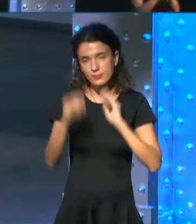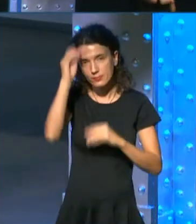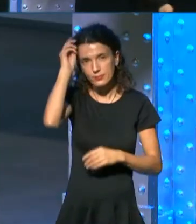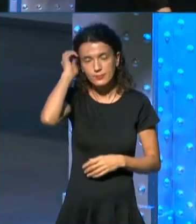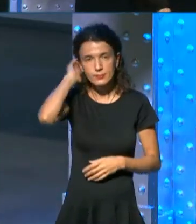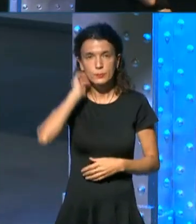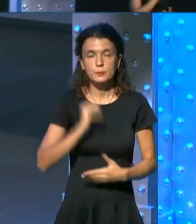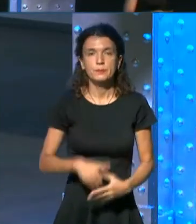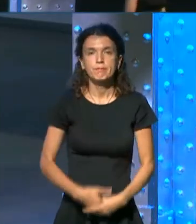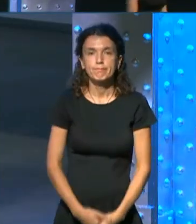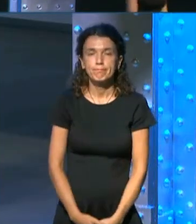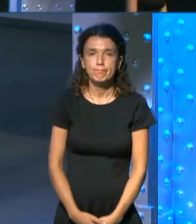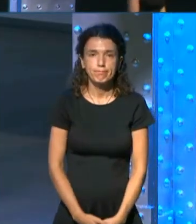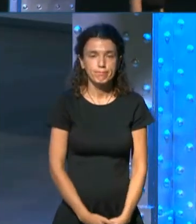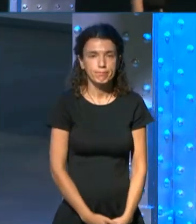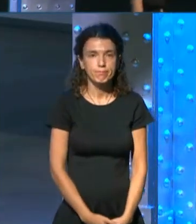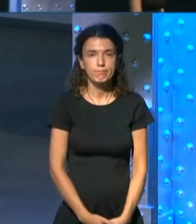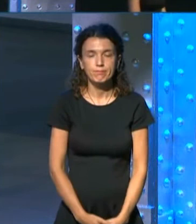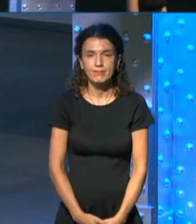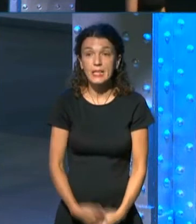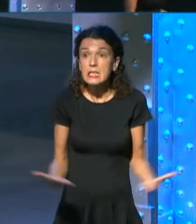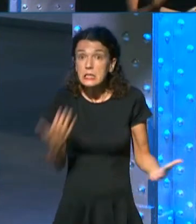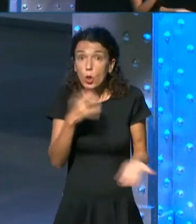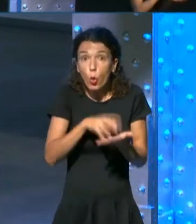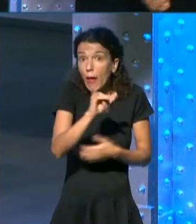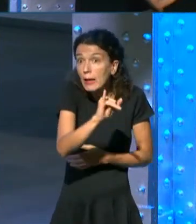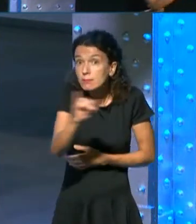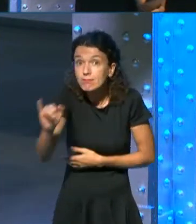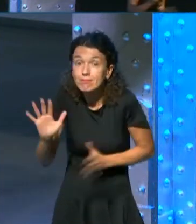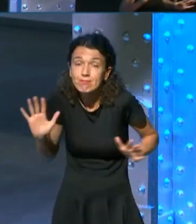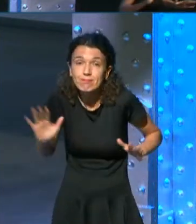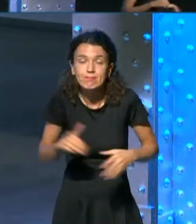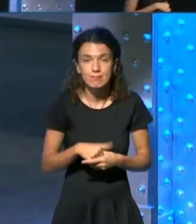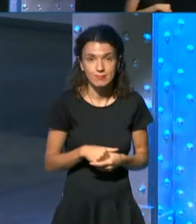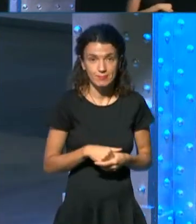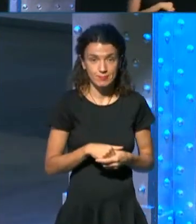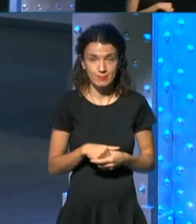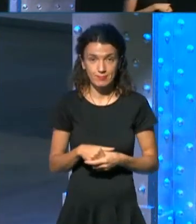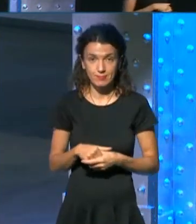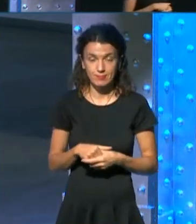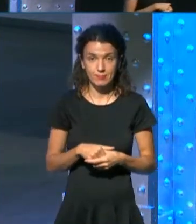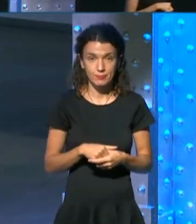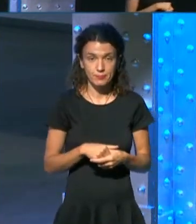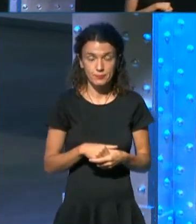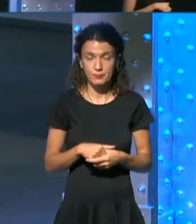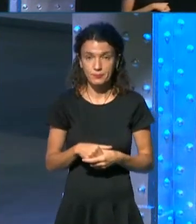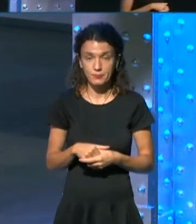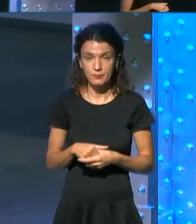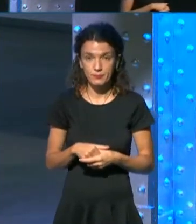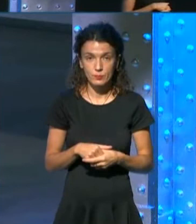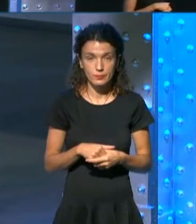Voy aquí, a este lado. Venga, Si es que las tenéis. si es que las tenéis. Así es. No seáis